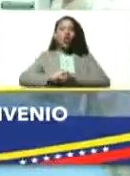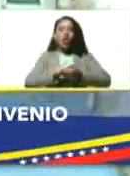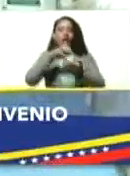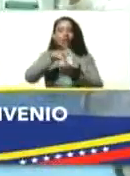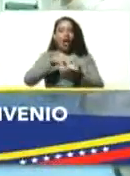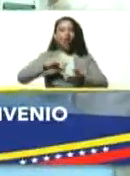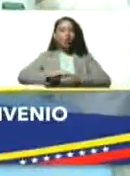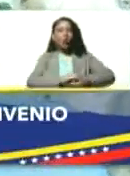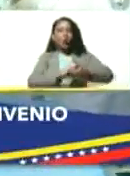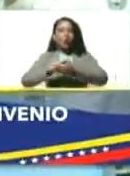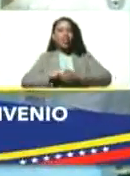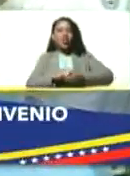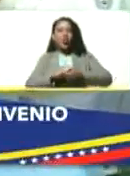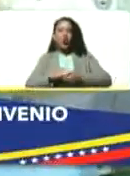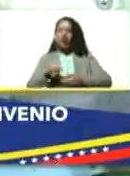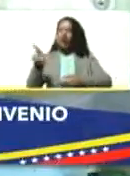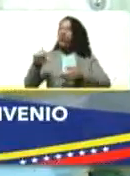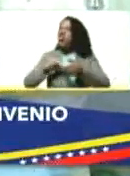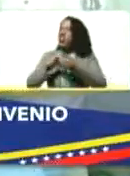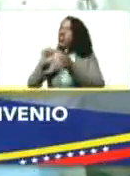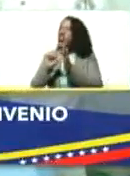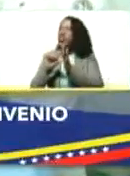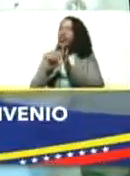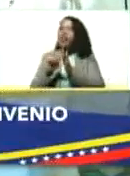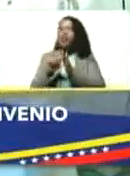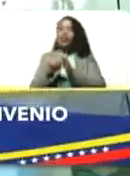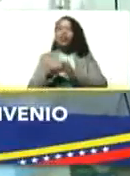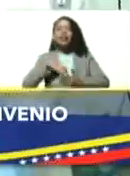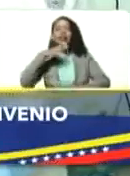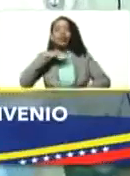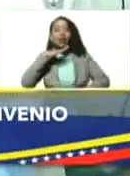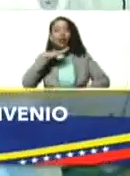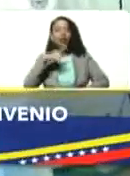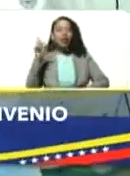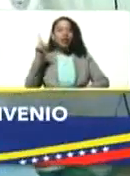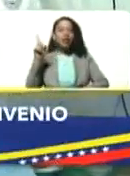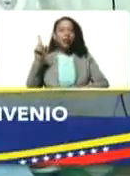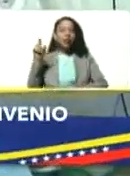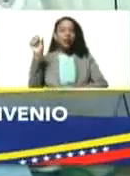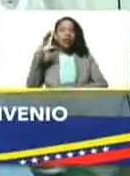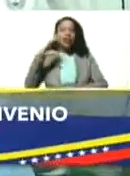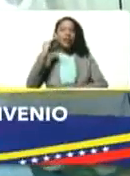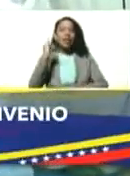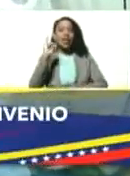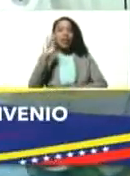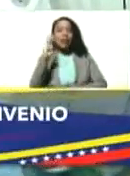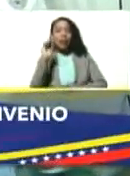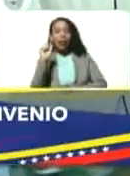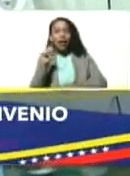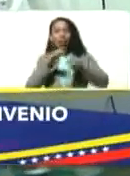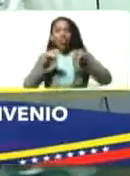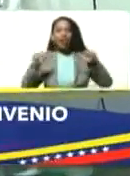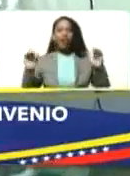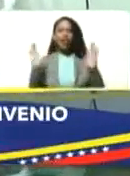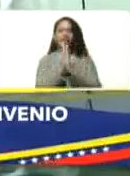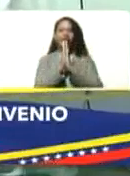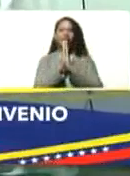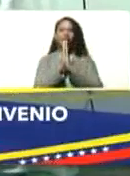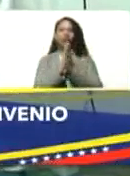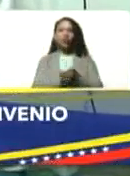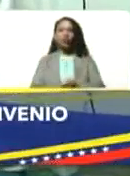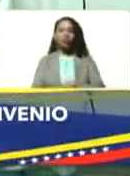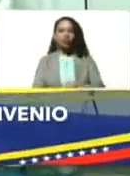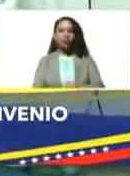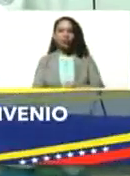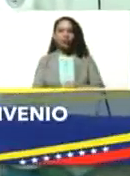de Trujillo. Trujillana, ¿de qué parte de Trujillo? Estaba de Mendoza, vía La Ceiba. Bueno, el puerto de La Ceiba. Tierra de santos. De santos,